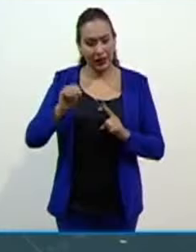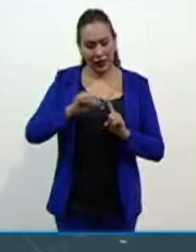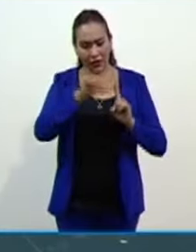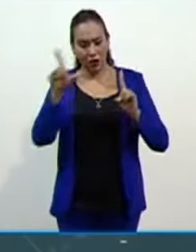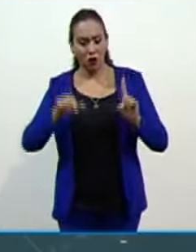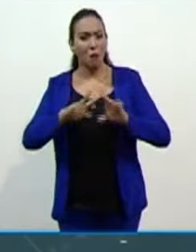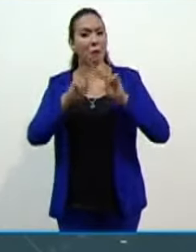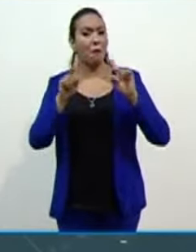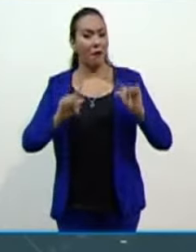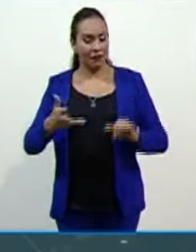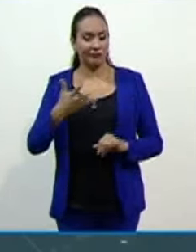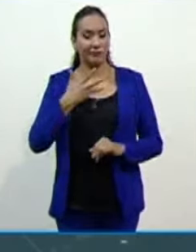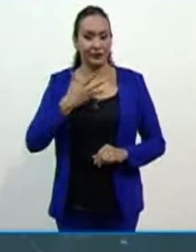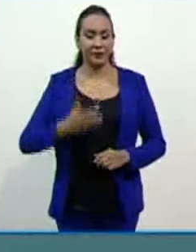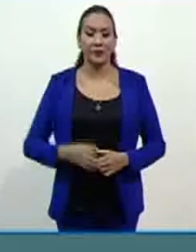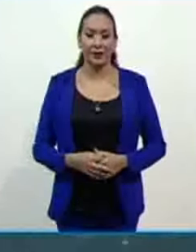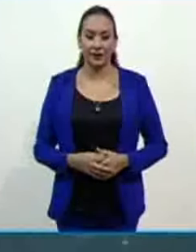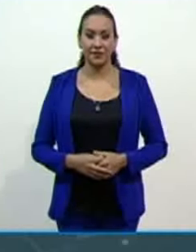Luis María Aguilar.